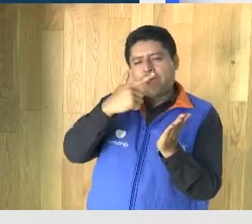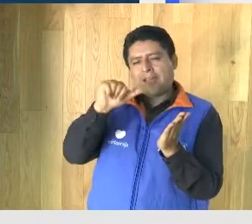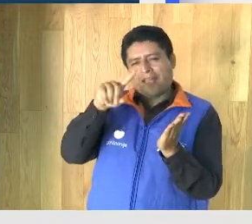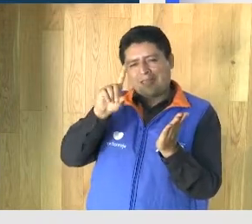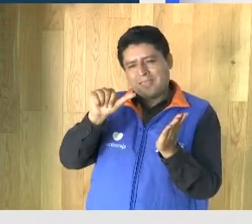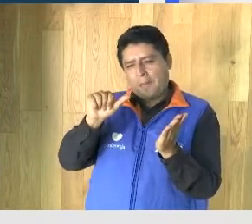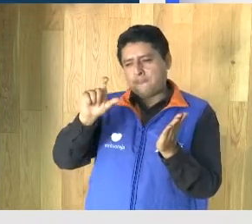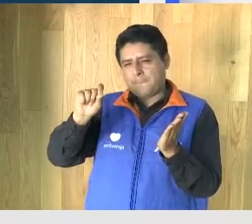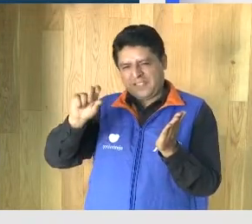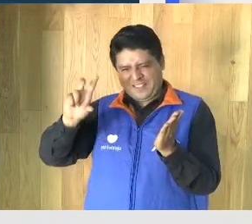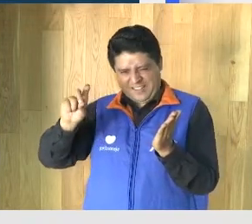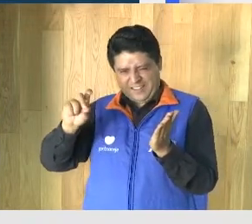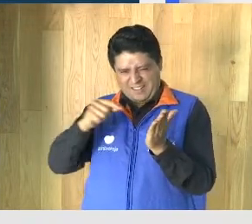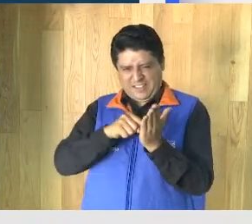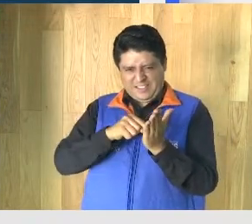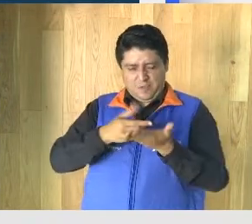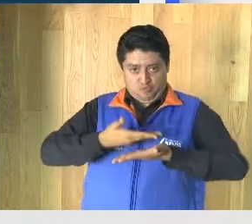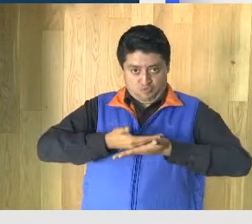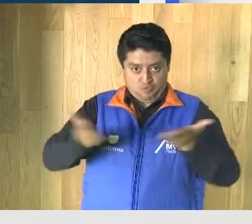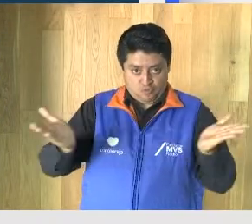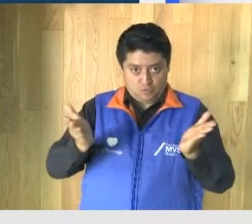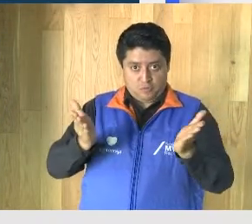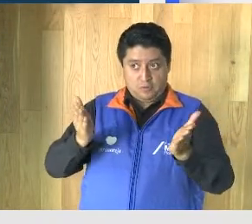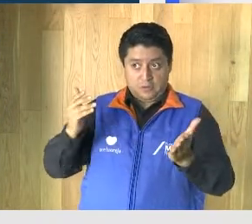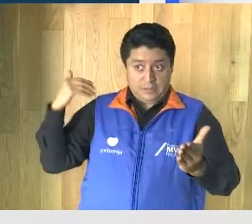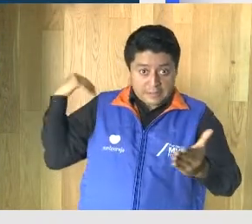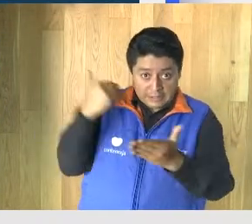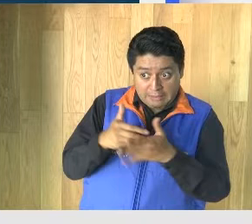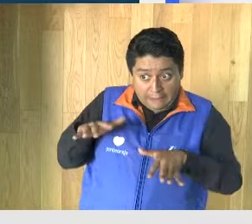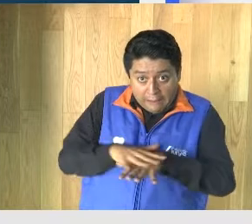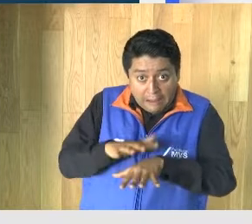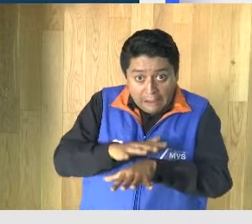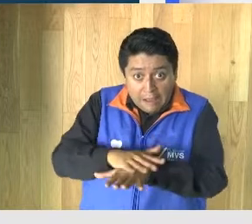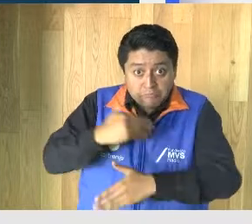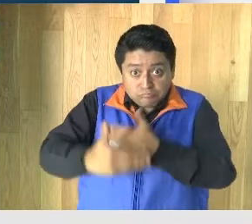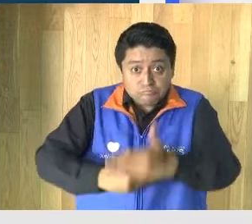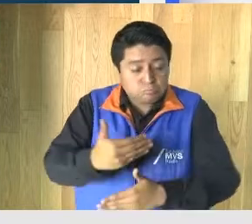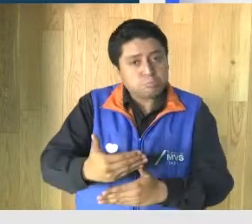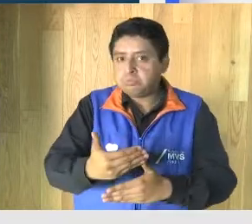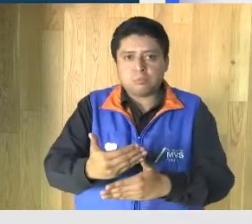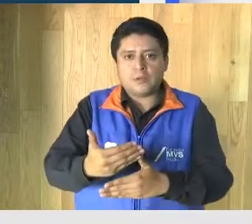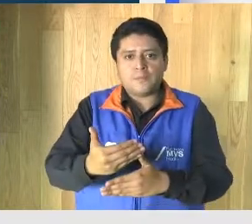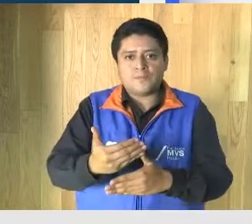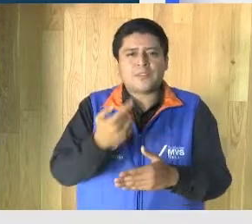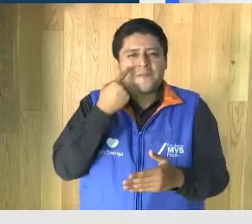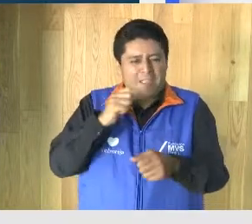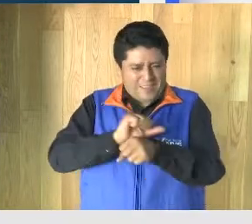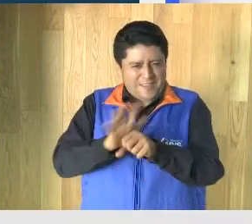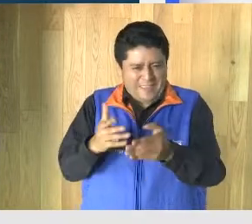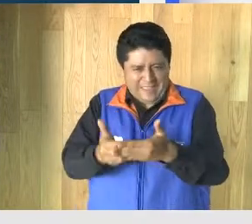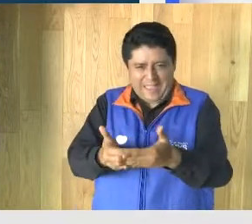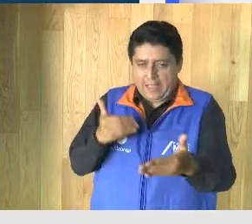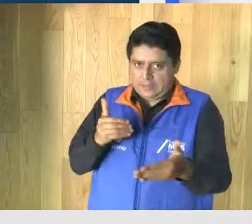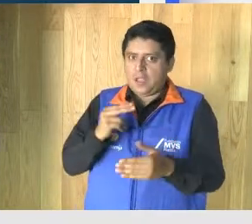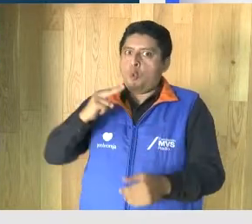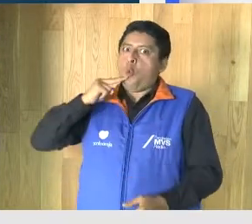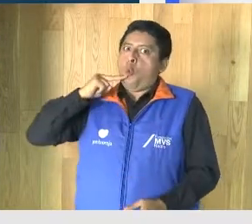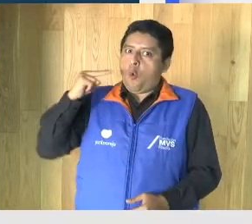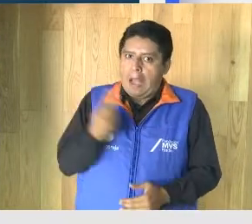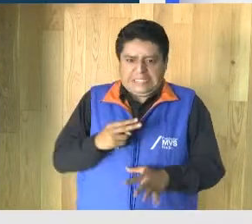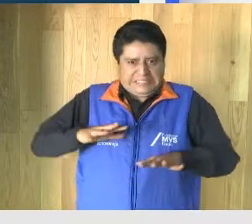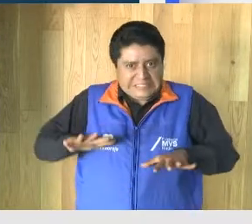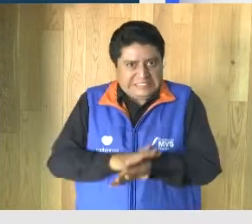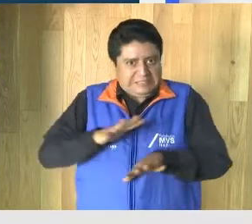global. Por tanto, estamos en esta década de la acción que, si bien antes de la pandemia ya era urgente,